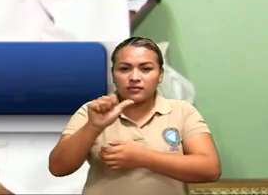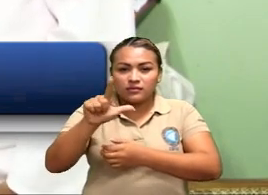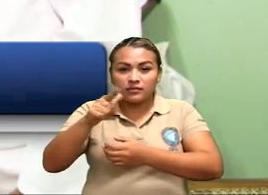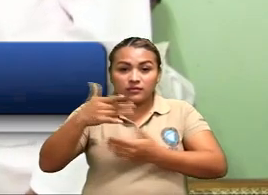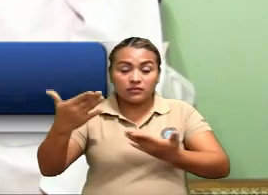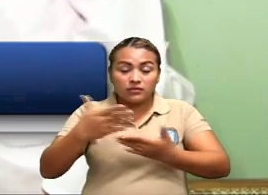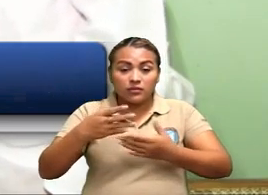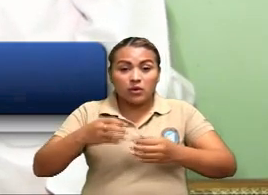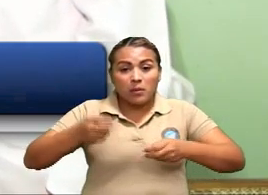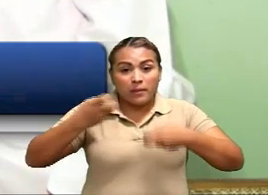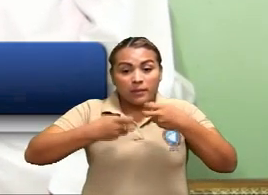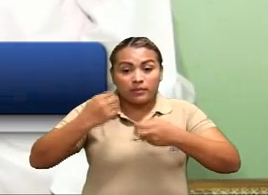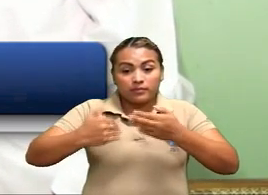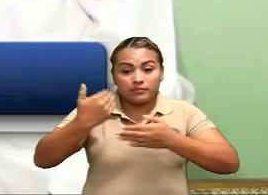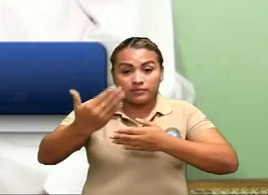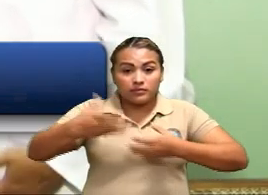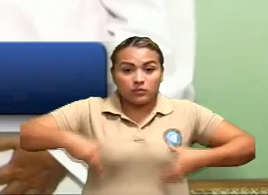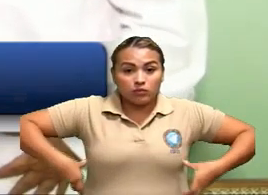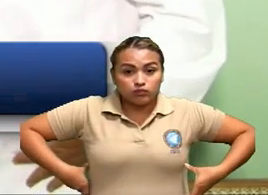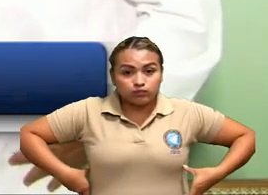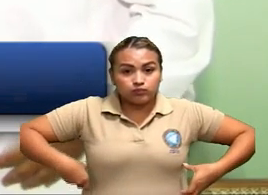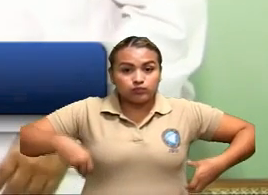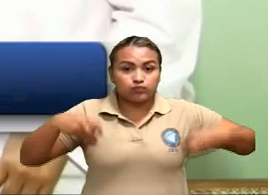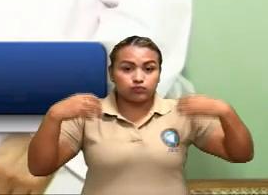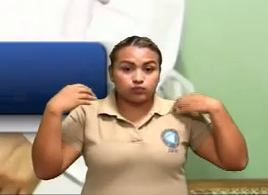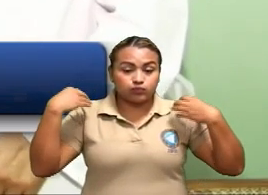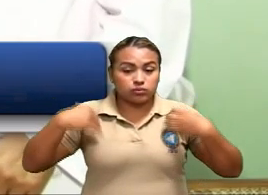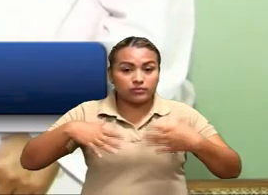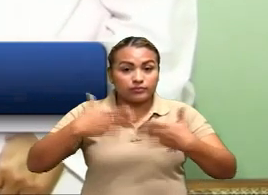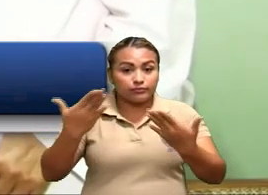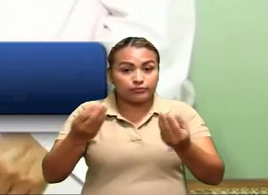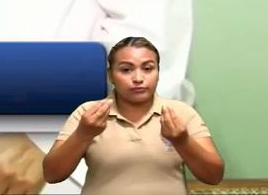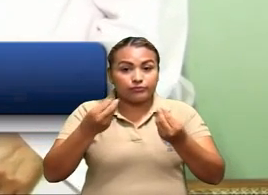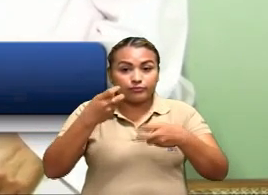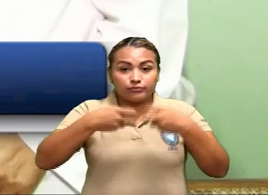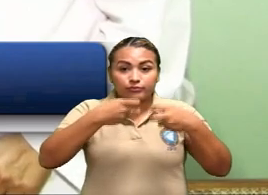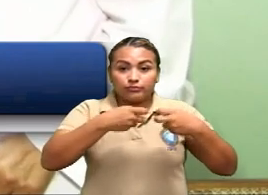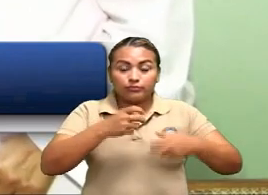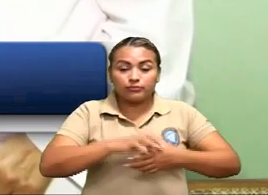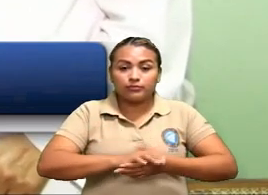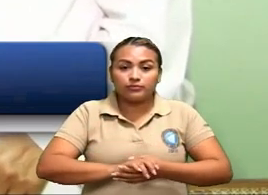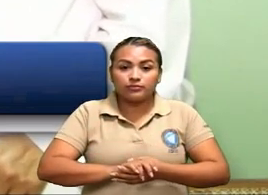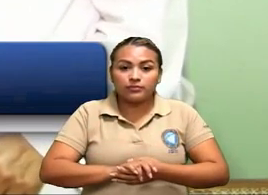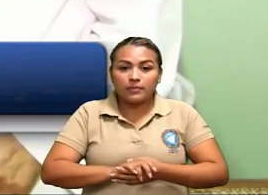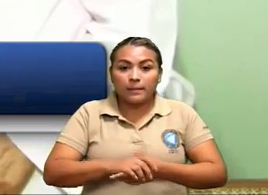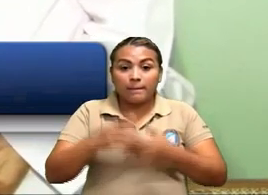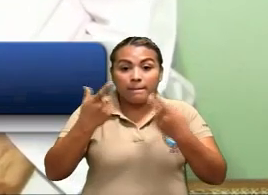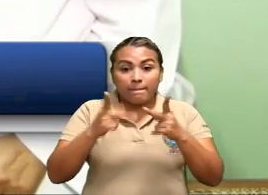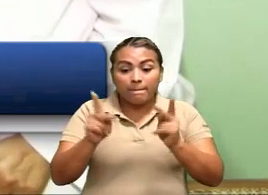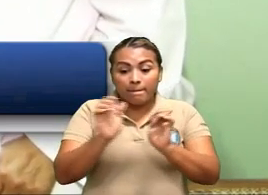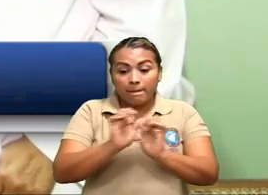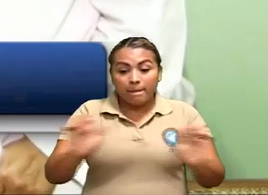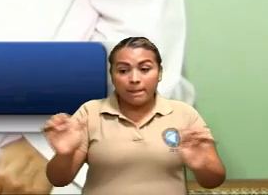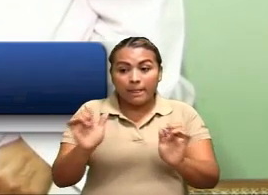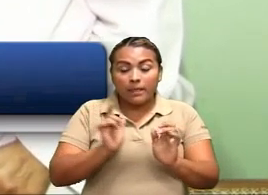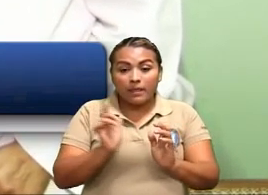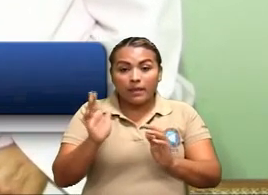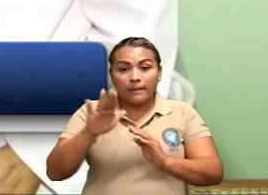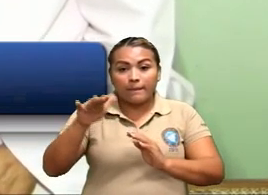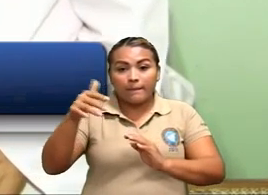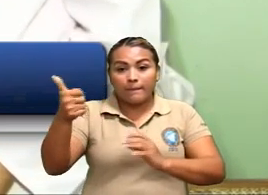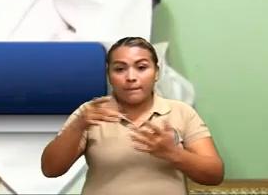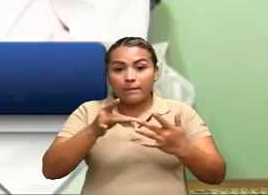presión. En cuanto a los niños que usted me decía, a los niños no se les saca índice de masa, pero los niños tenemos una tablita especial